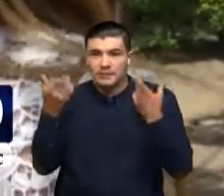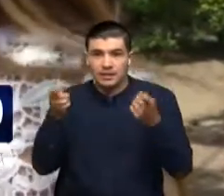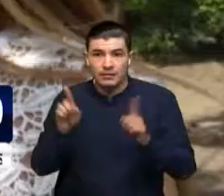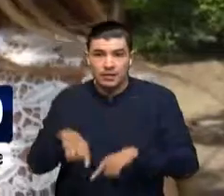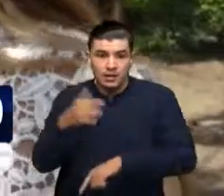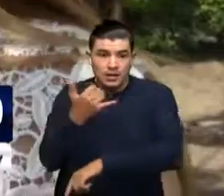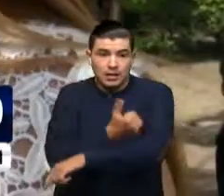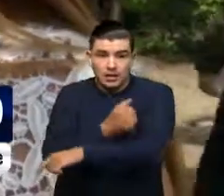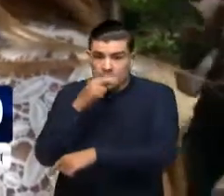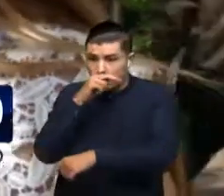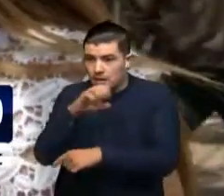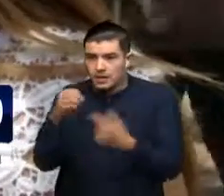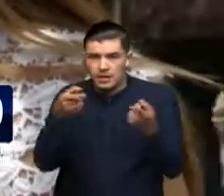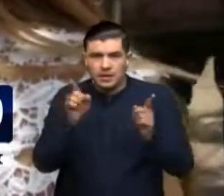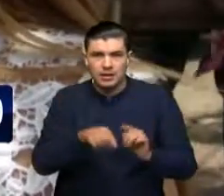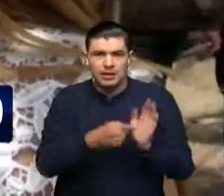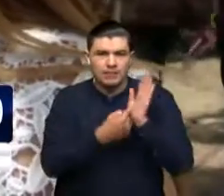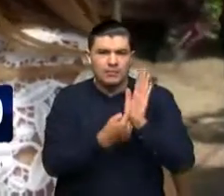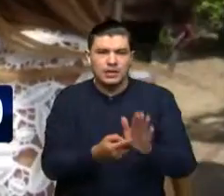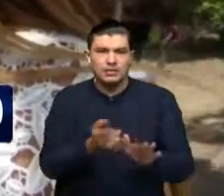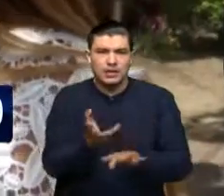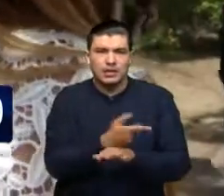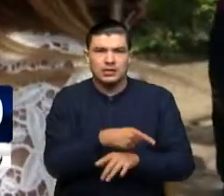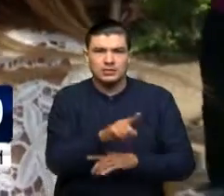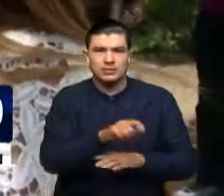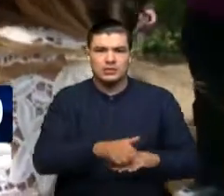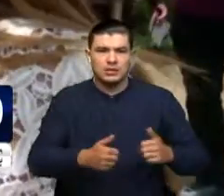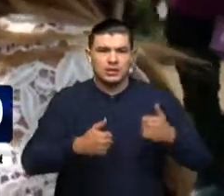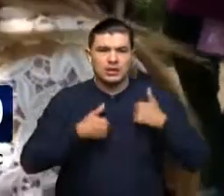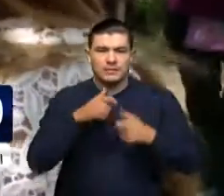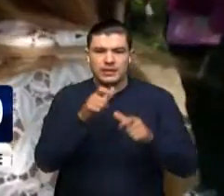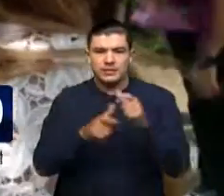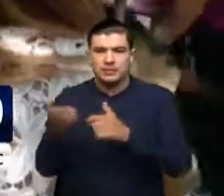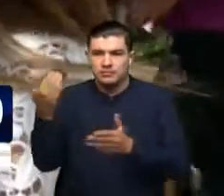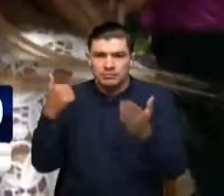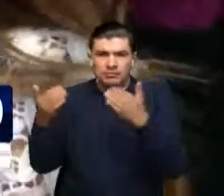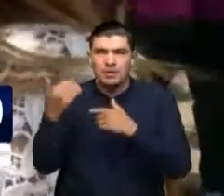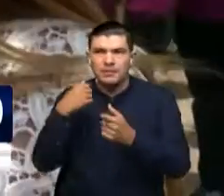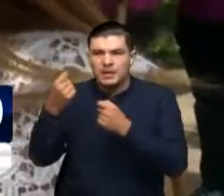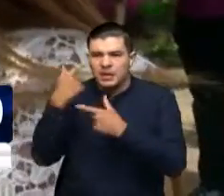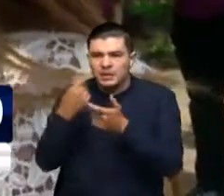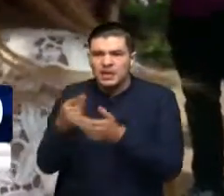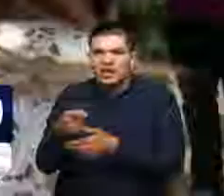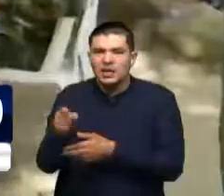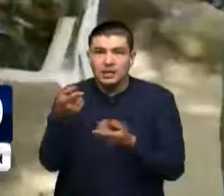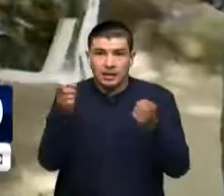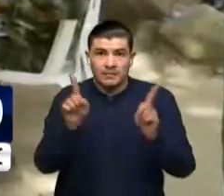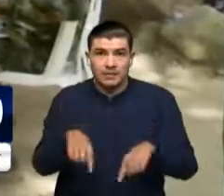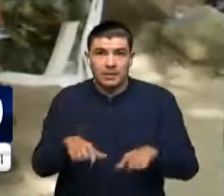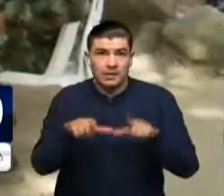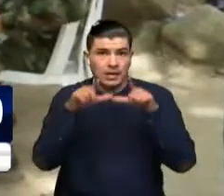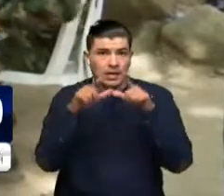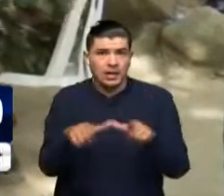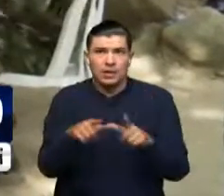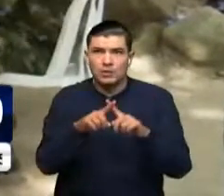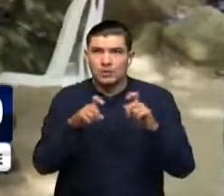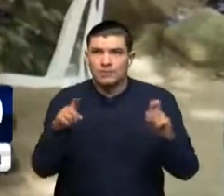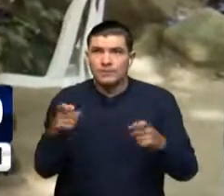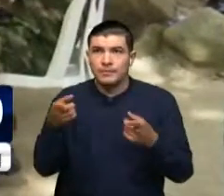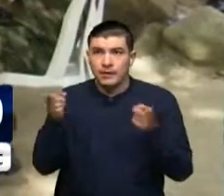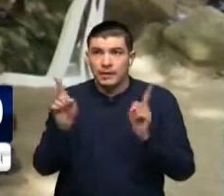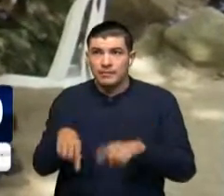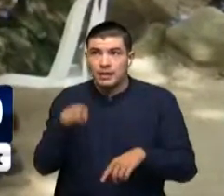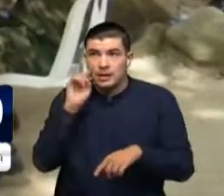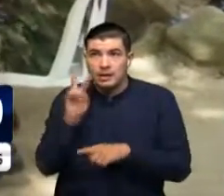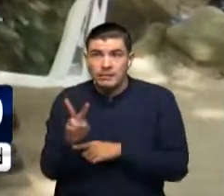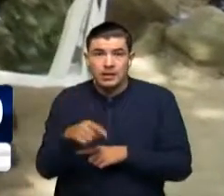show artístico por parte del ejército, entonces la gente se acerca a preguntar qué hay, tenemos también regalos. Si bien en este recorrido